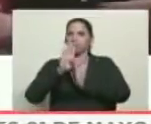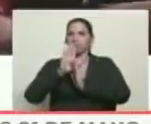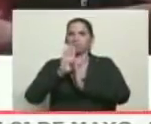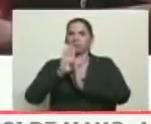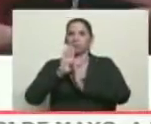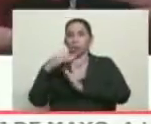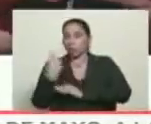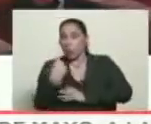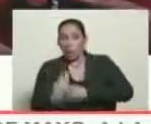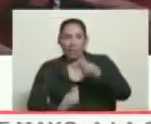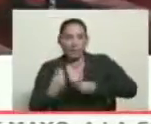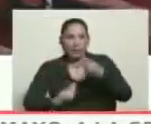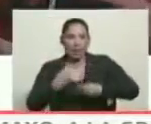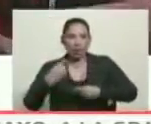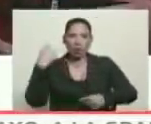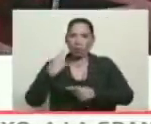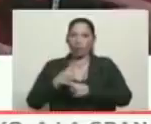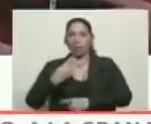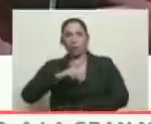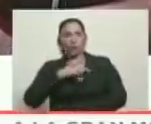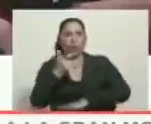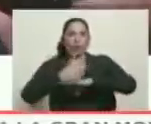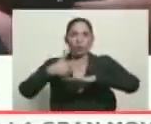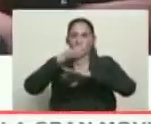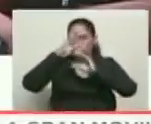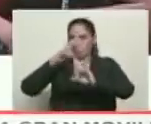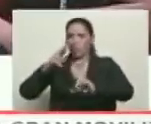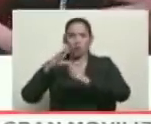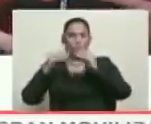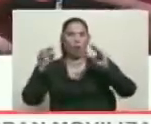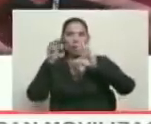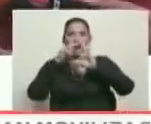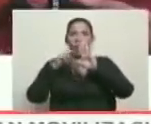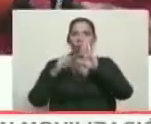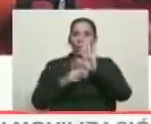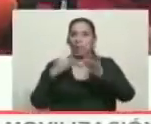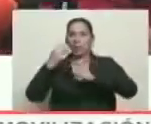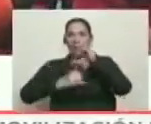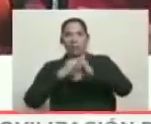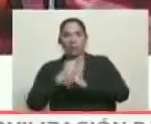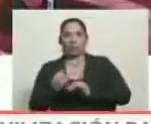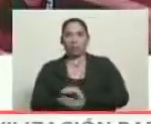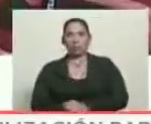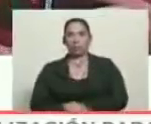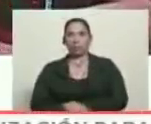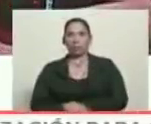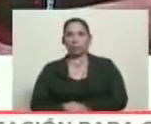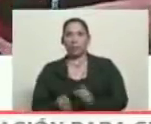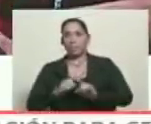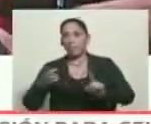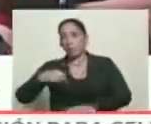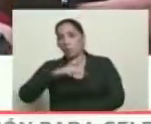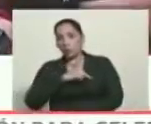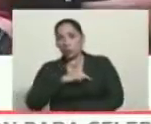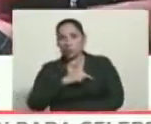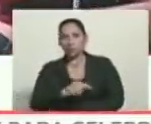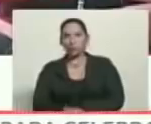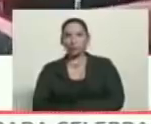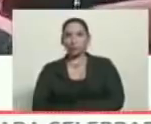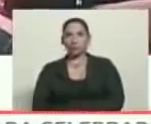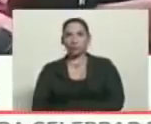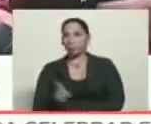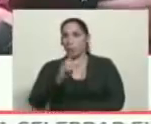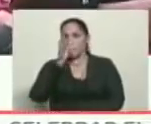corresponde como gobierno soberano, respetando todas las normas internacionales. Respetando, para nosotros es no una